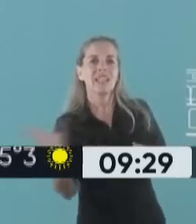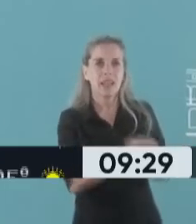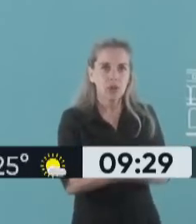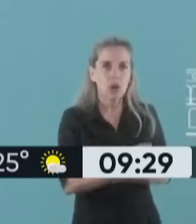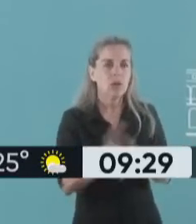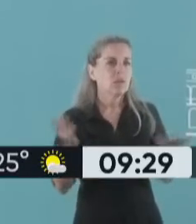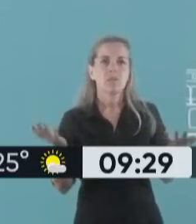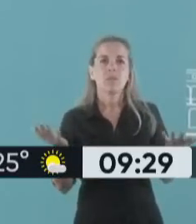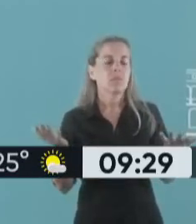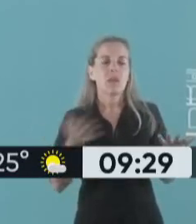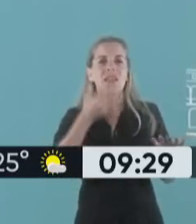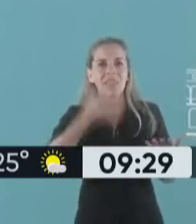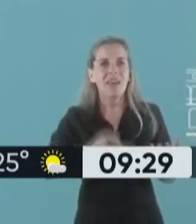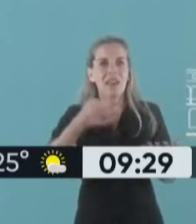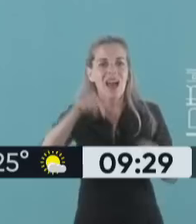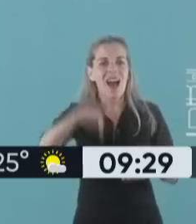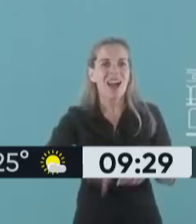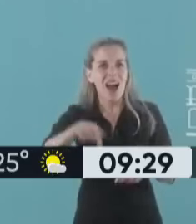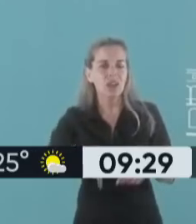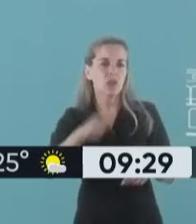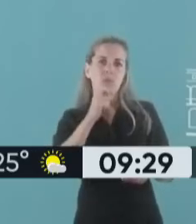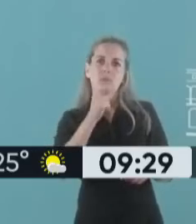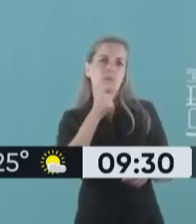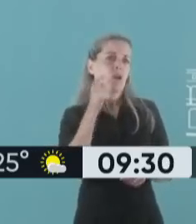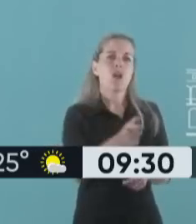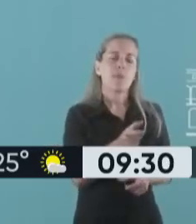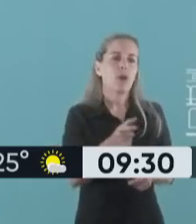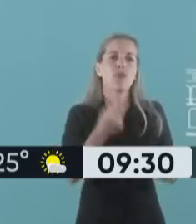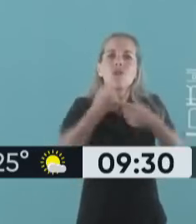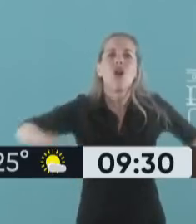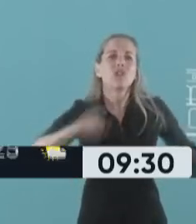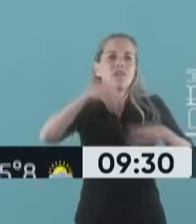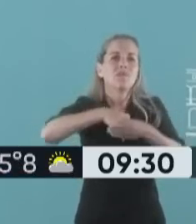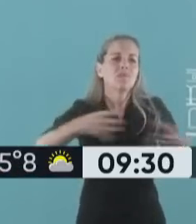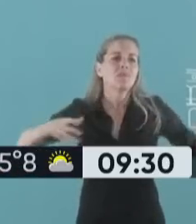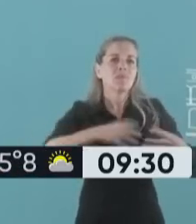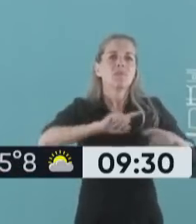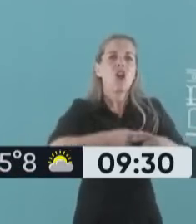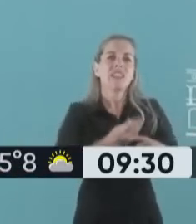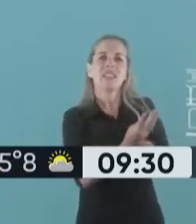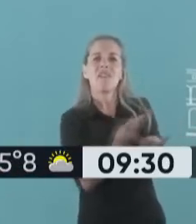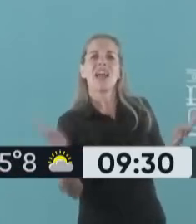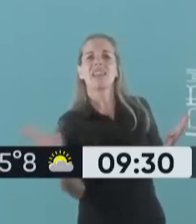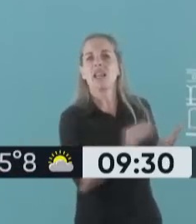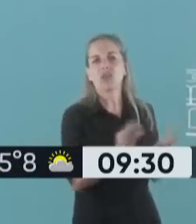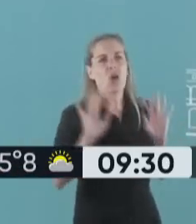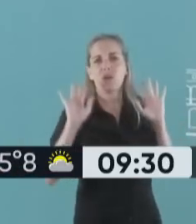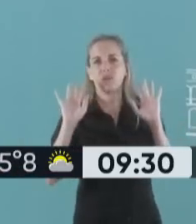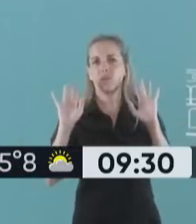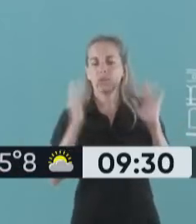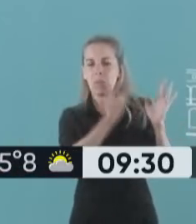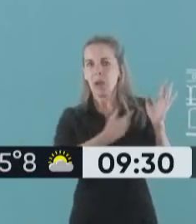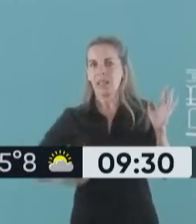No, la verdad es que en esta conferencia no respondo a preguntas de interna política, esas se responden en el ámbito de la política. El presidente